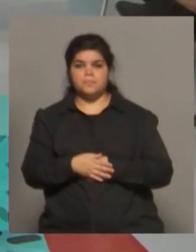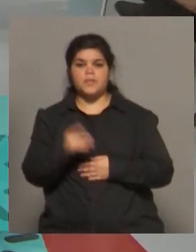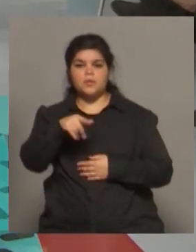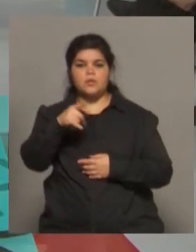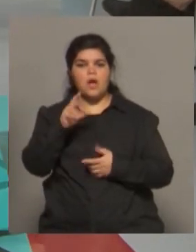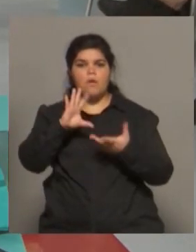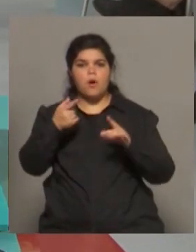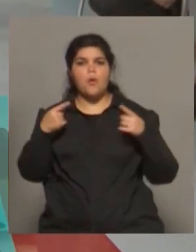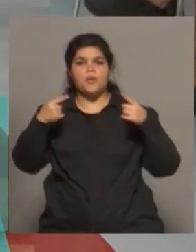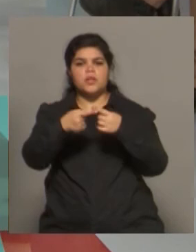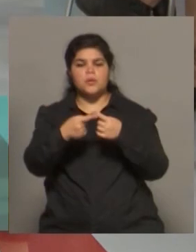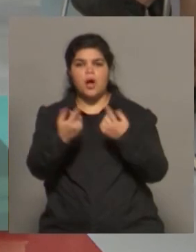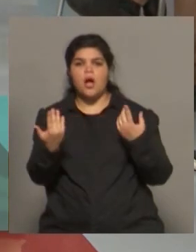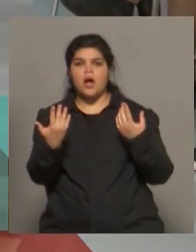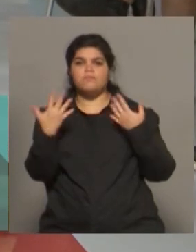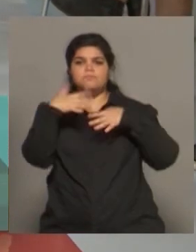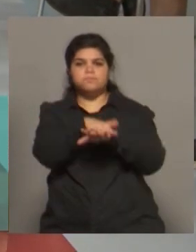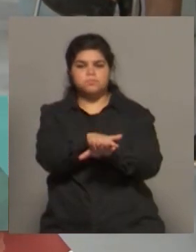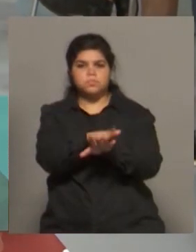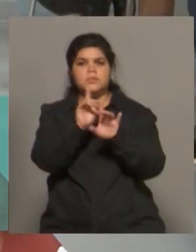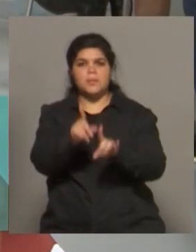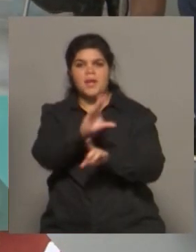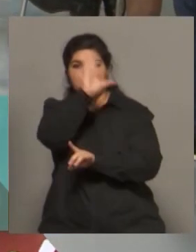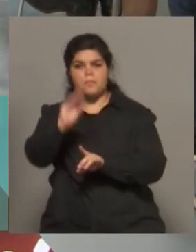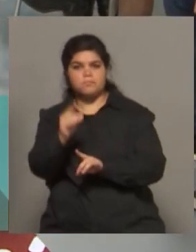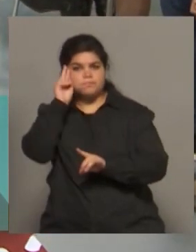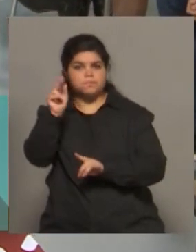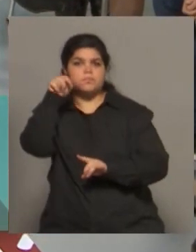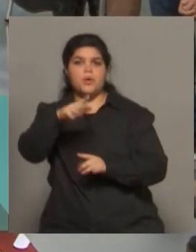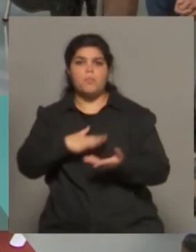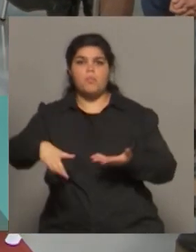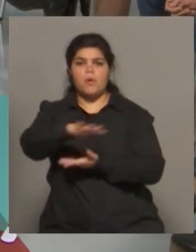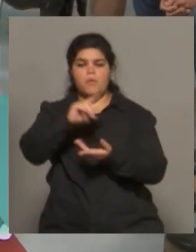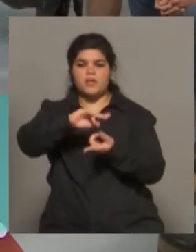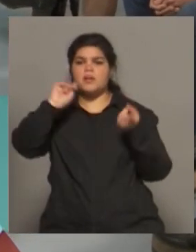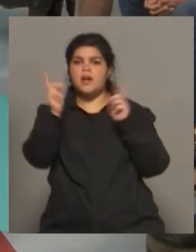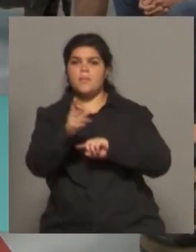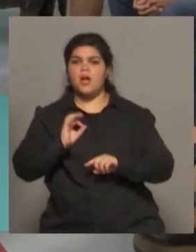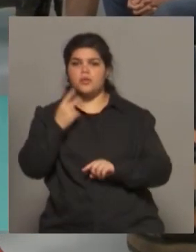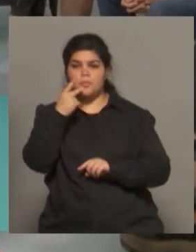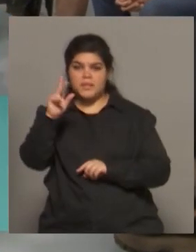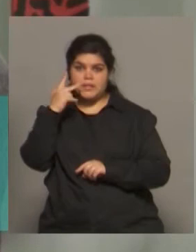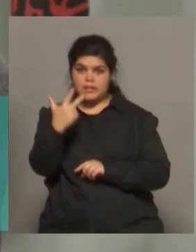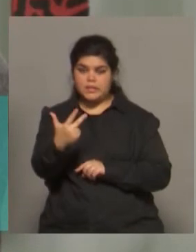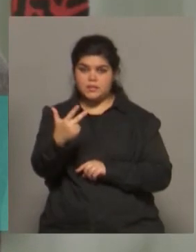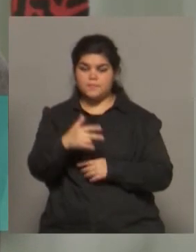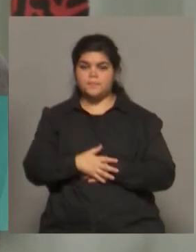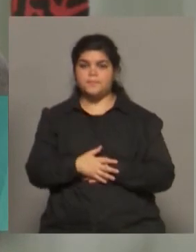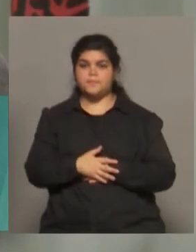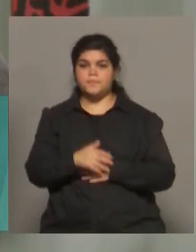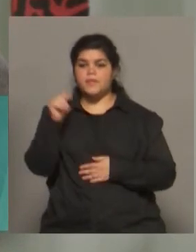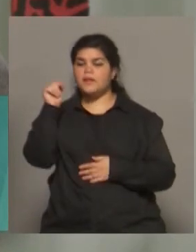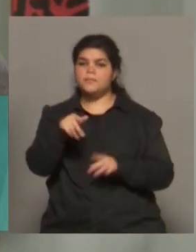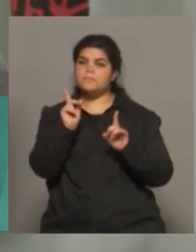integracionista, una visión de autonomía y de soberanía de los pueblos. Que eso fue un giro que se dio después del 2003, digamos, antes había sido, digamos,